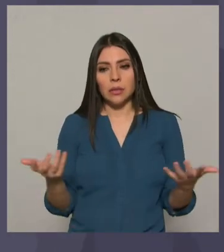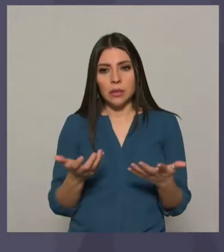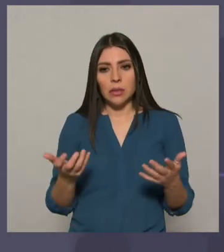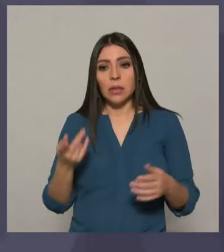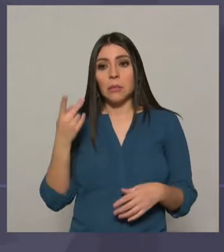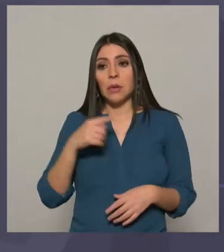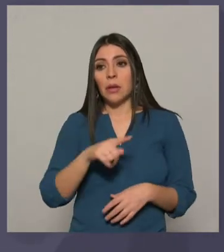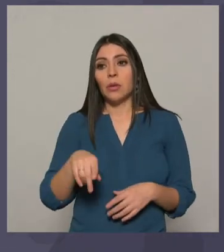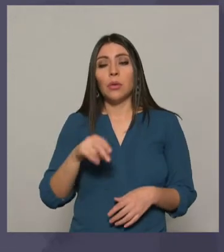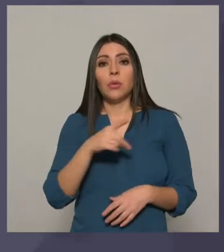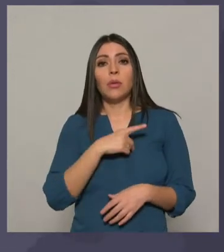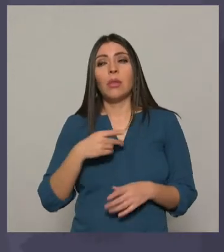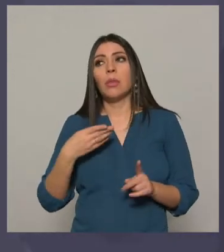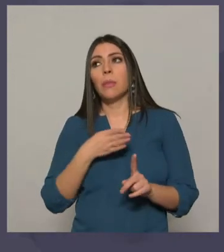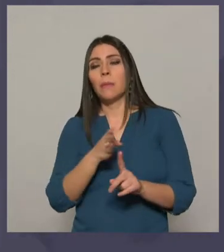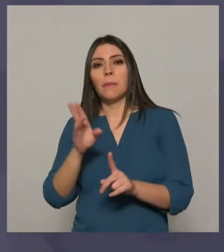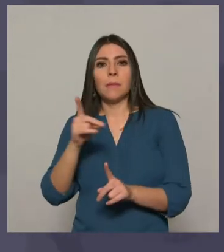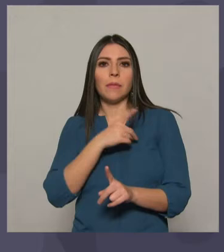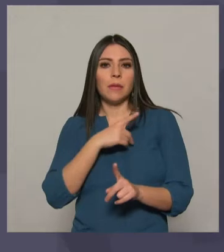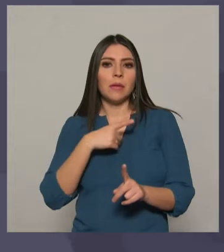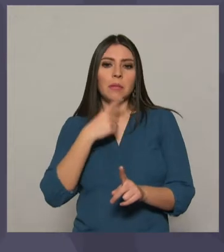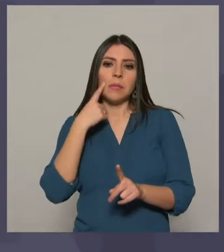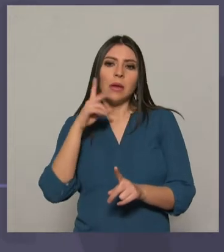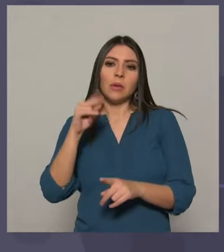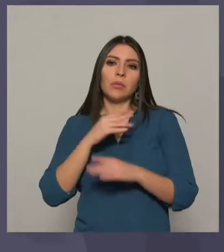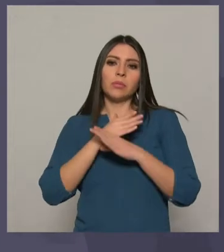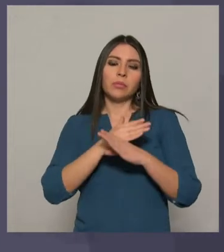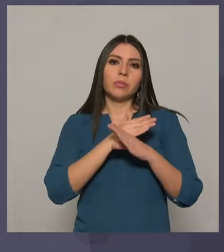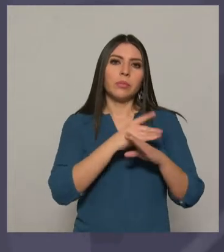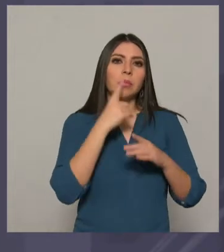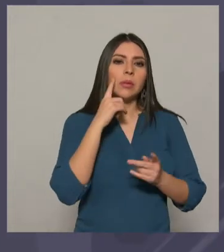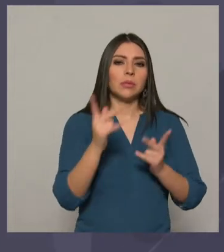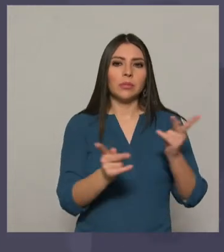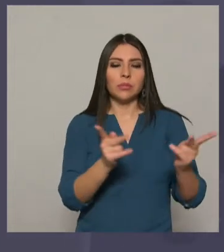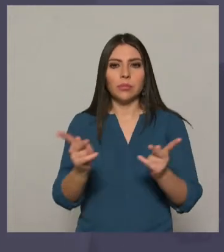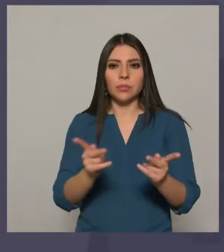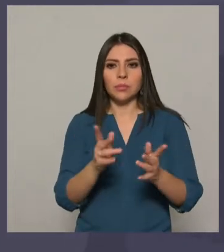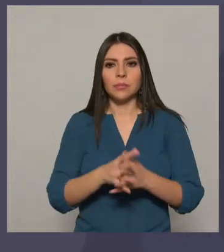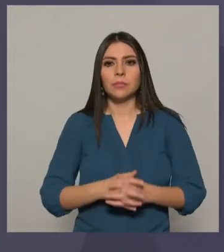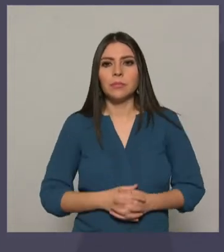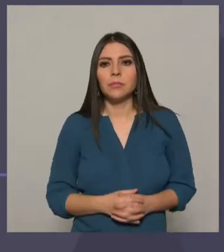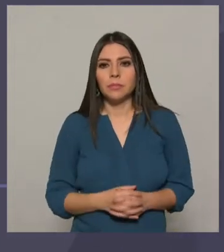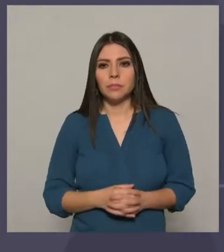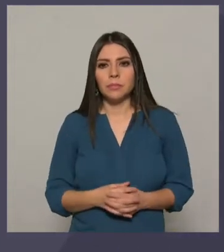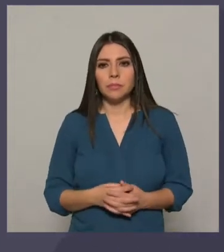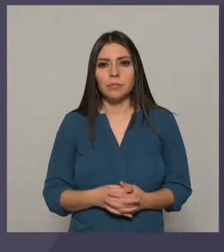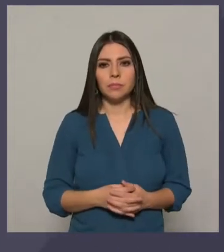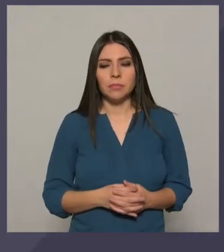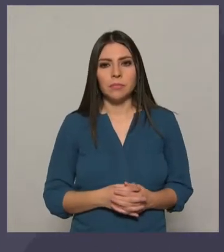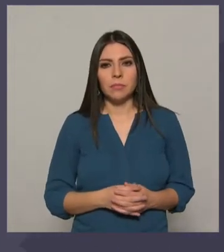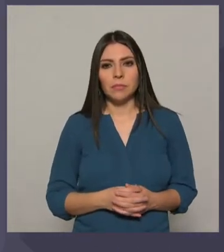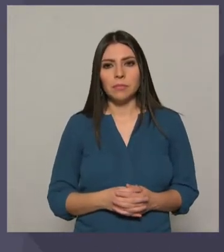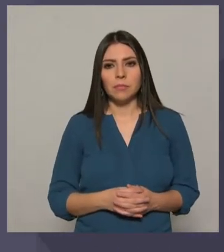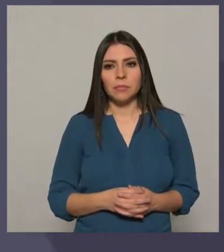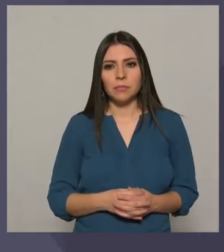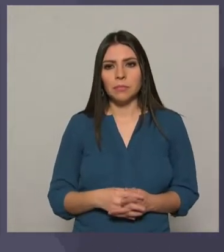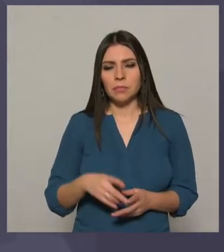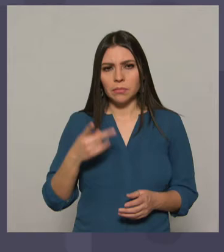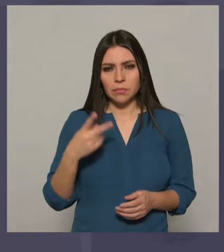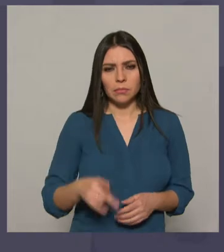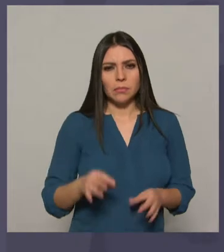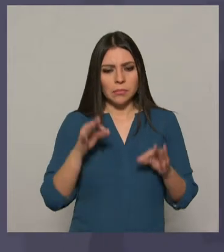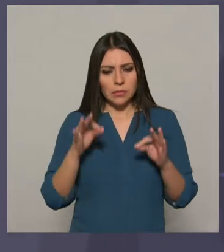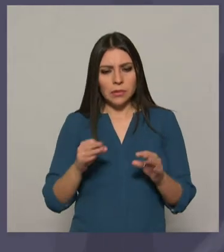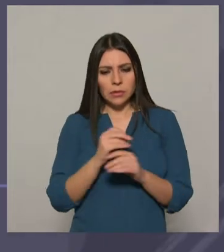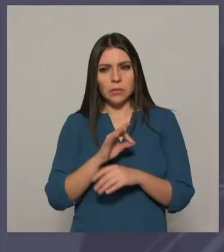no debemos de salirnos de la fórmula para evitar ese tipo de cabildeos que se hacían Pero previamente. técnicamente, yo estoy de acuerdo, técnicamente podemos explicarle a la ciudadanía